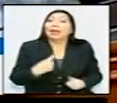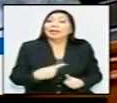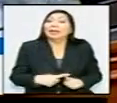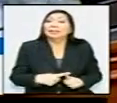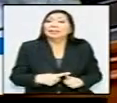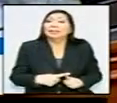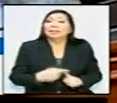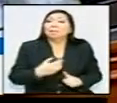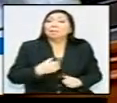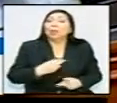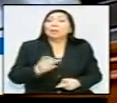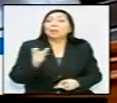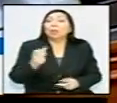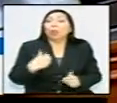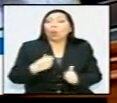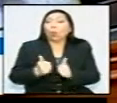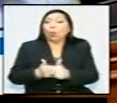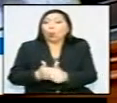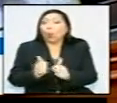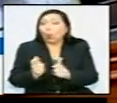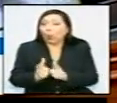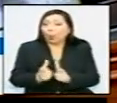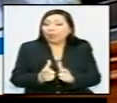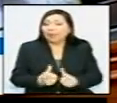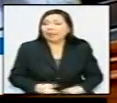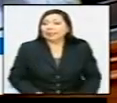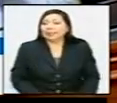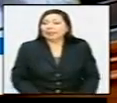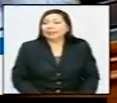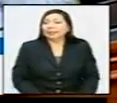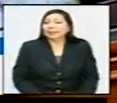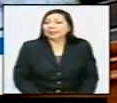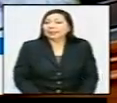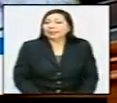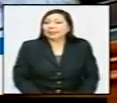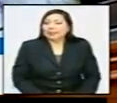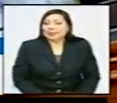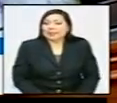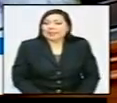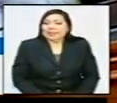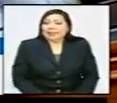miembros de mi seguridad. Siguiente diapositiva.